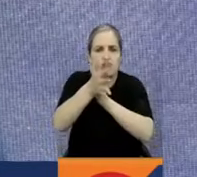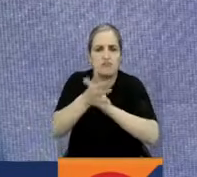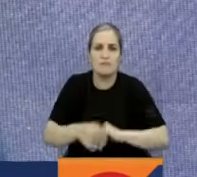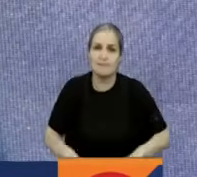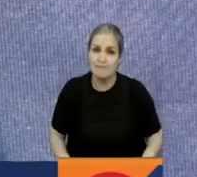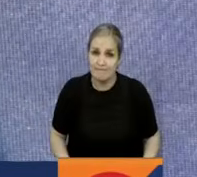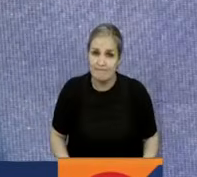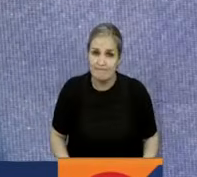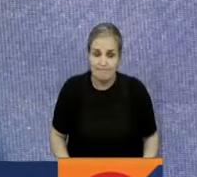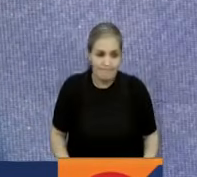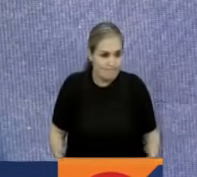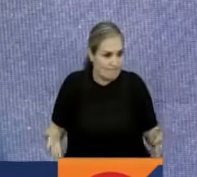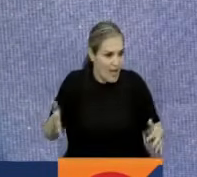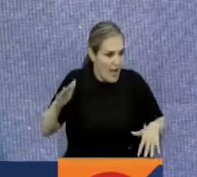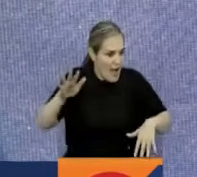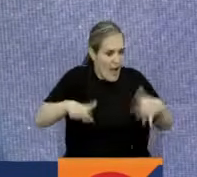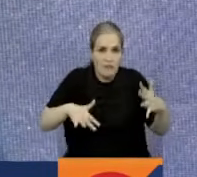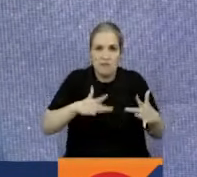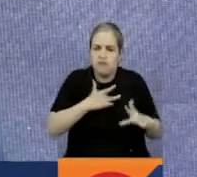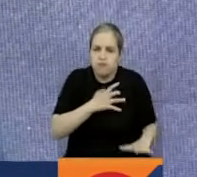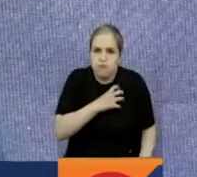A veces brutal.